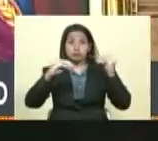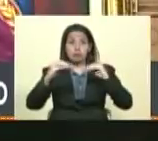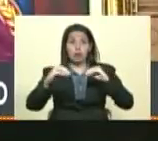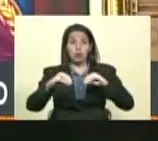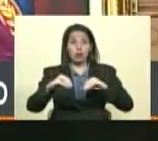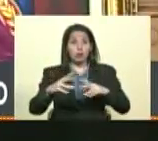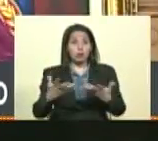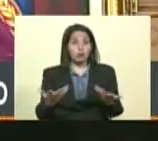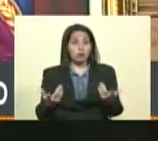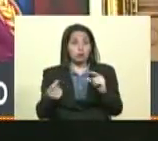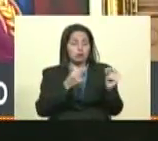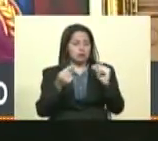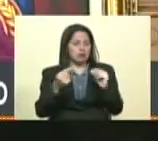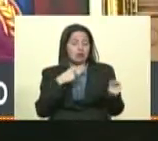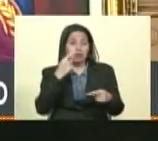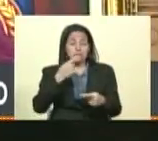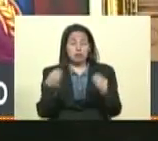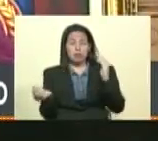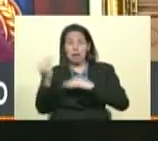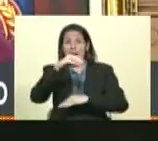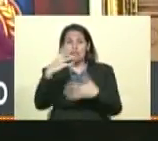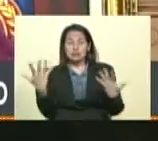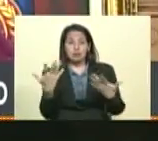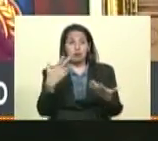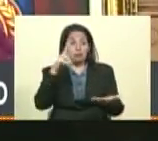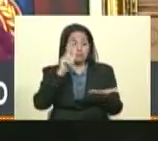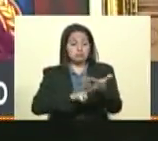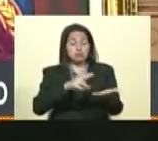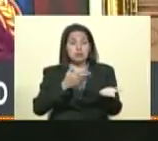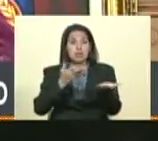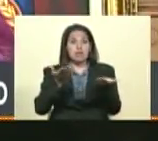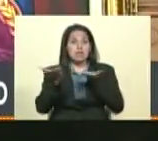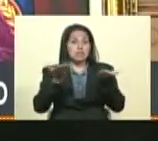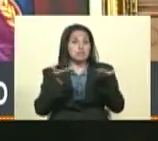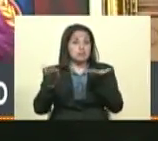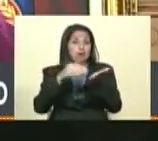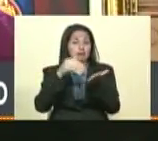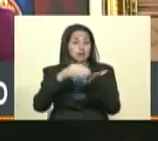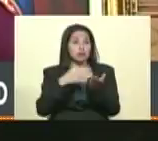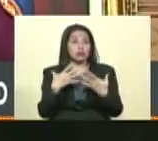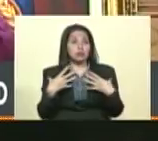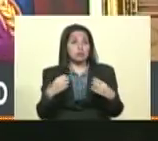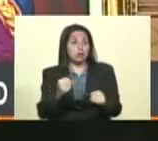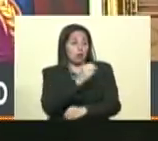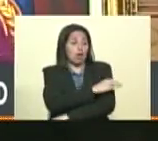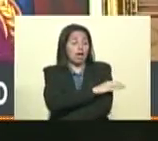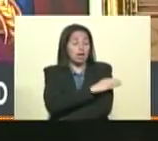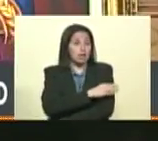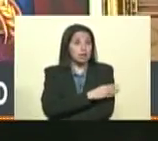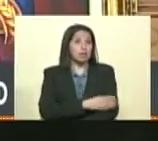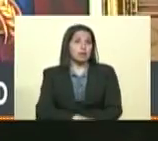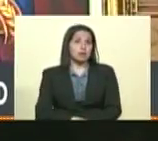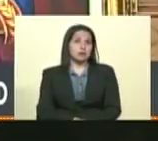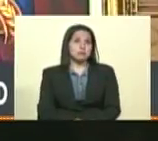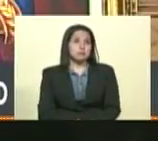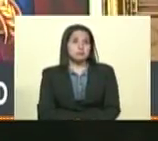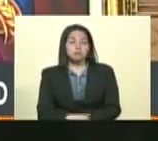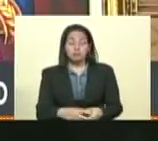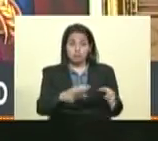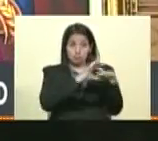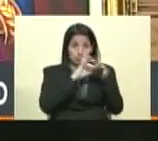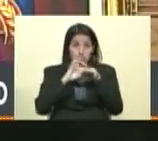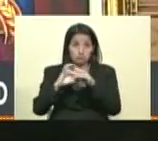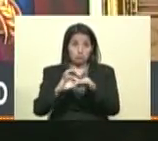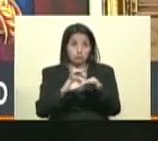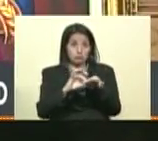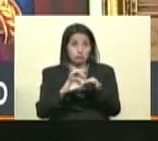nosotros pongámosle precio máximo al público de servicios de salud en las clínicas privadas. Si lo combina,